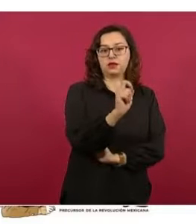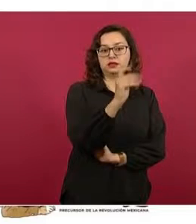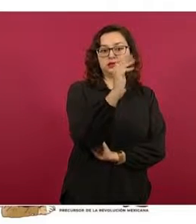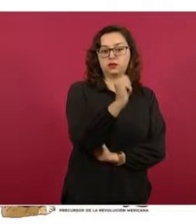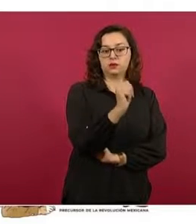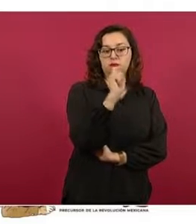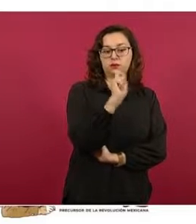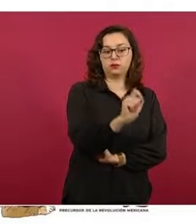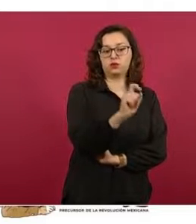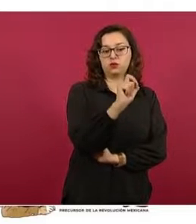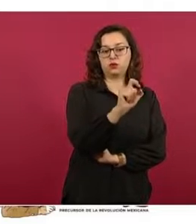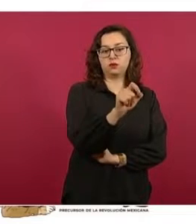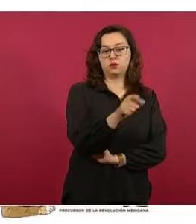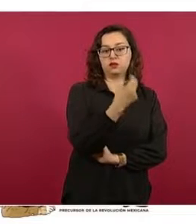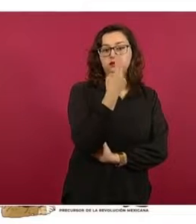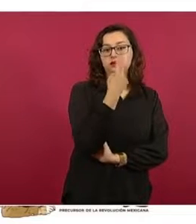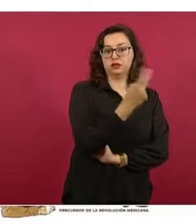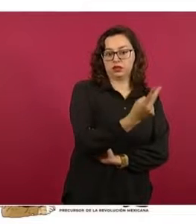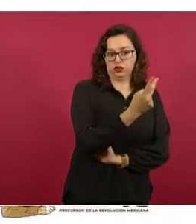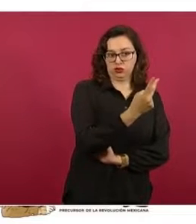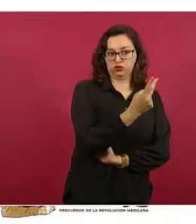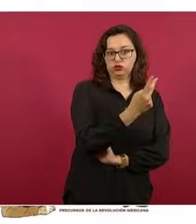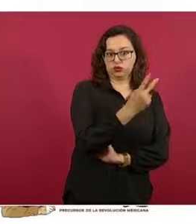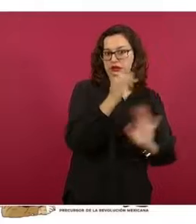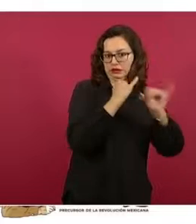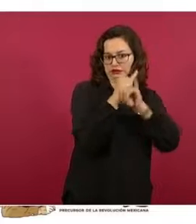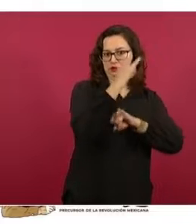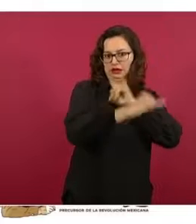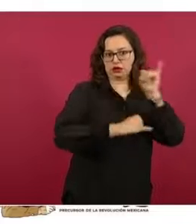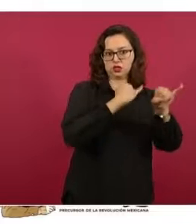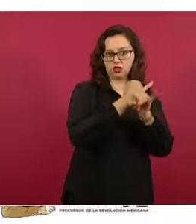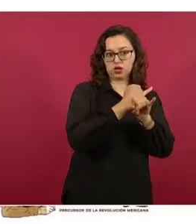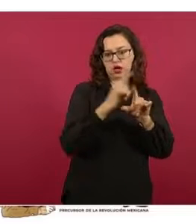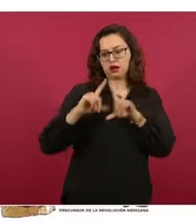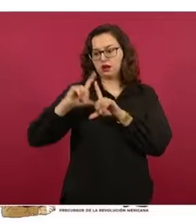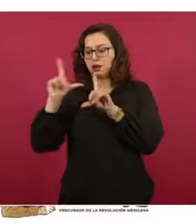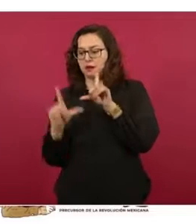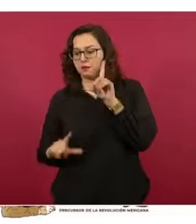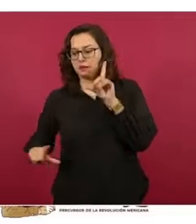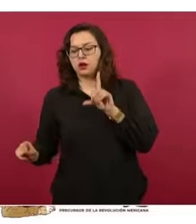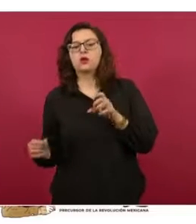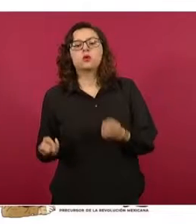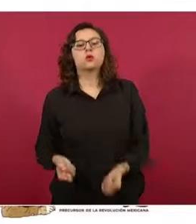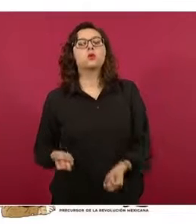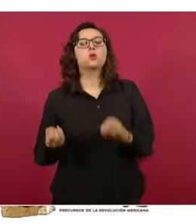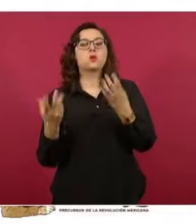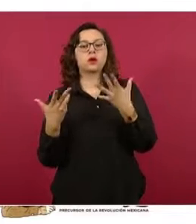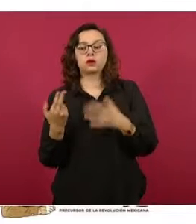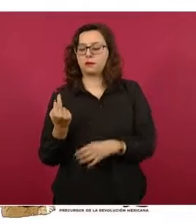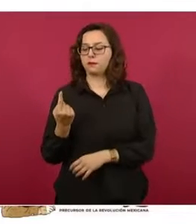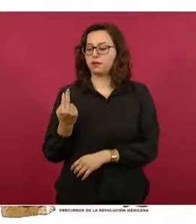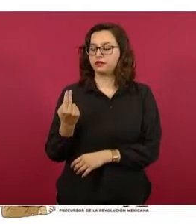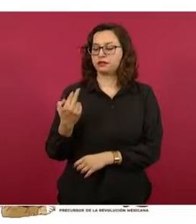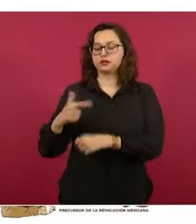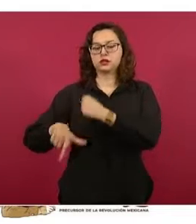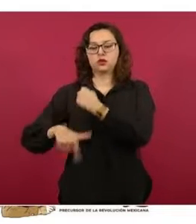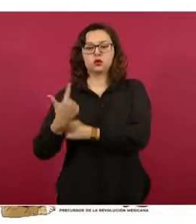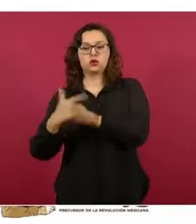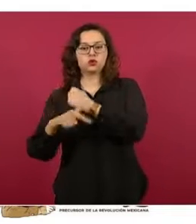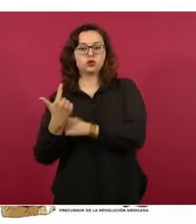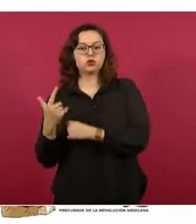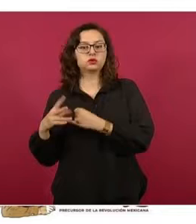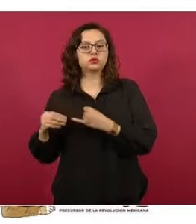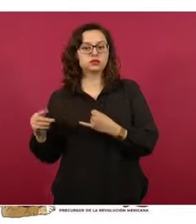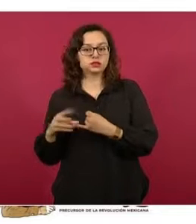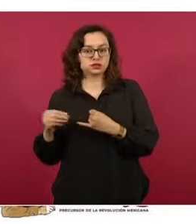el promedio de las 145 regiones en México es de 25 pesos con 12 centavos,